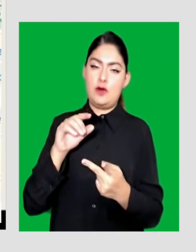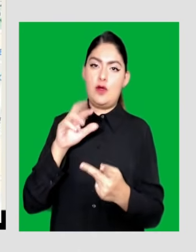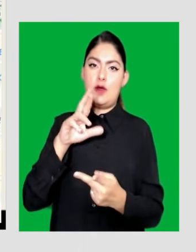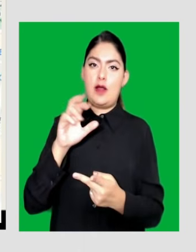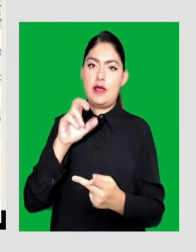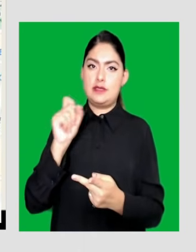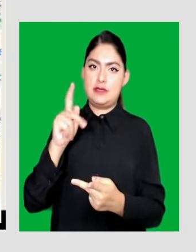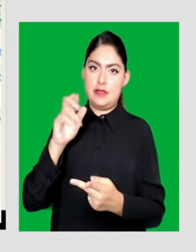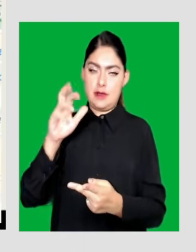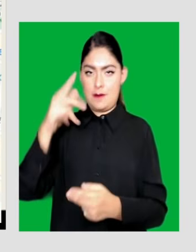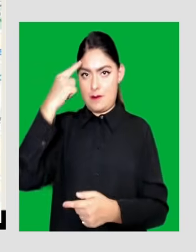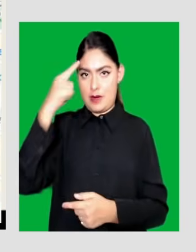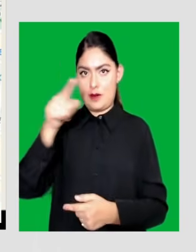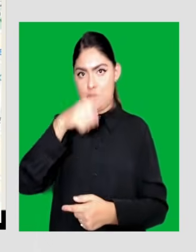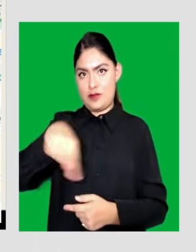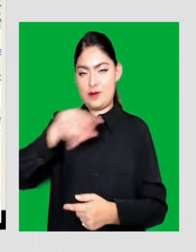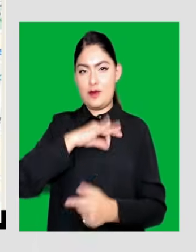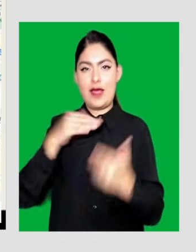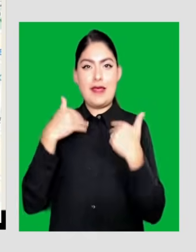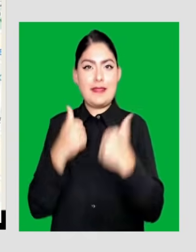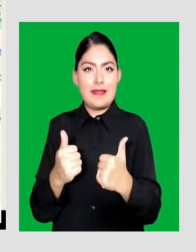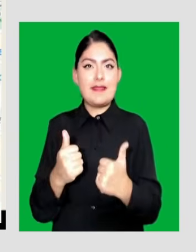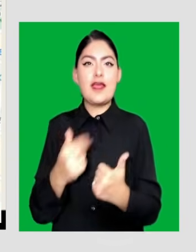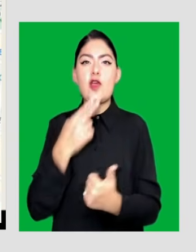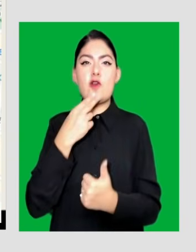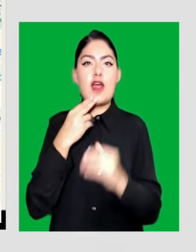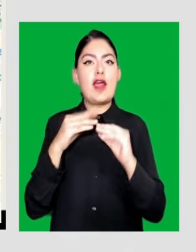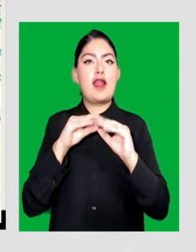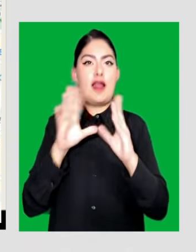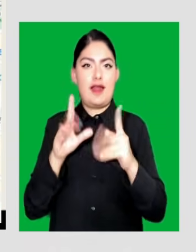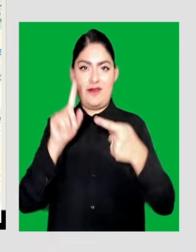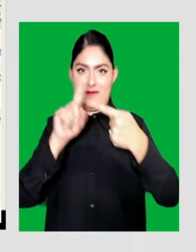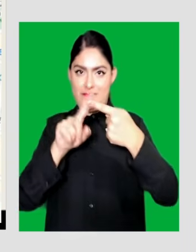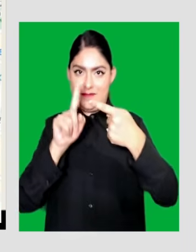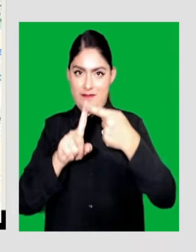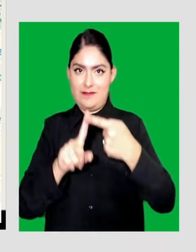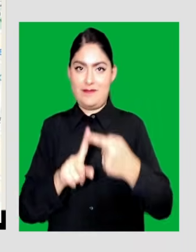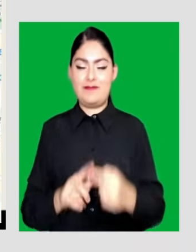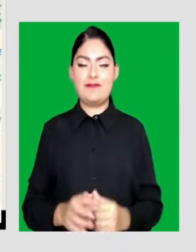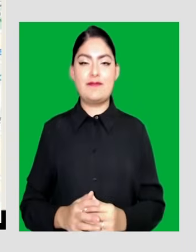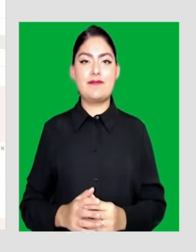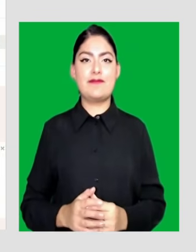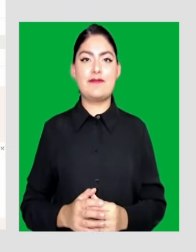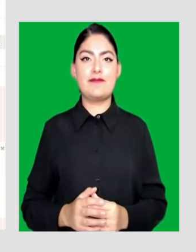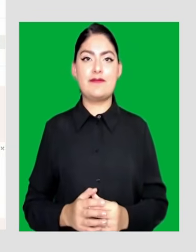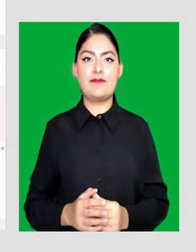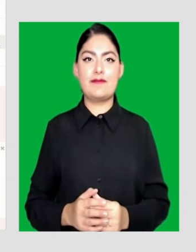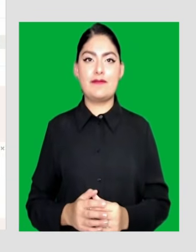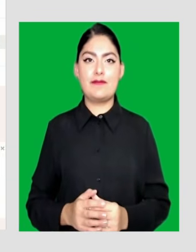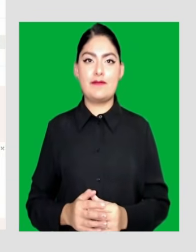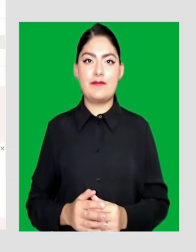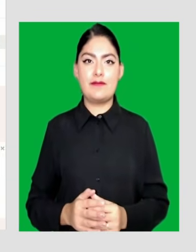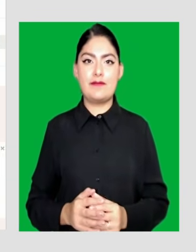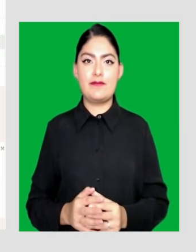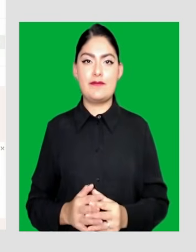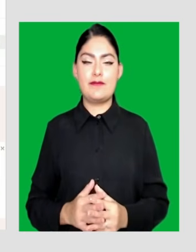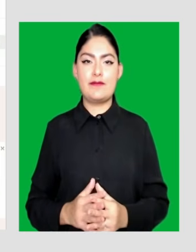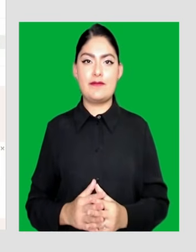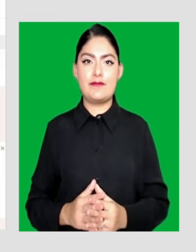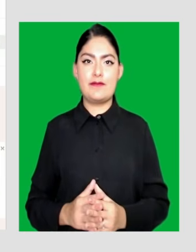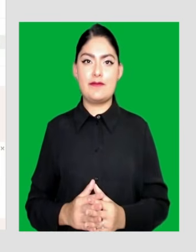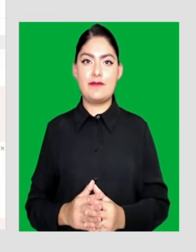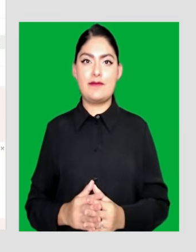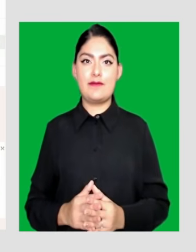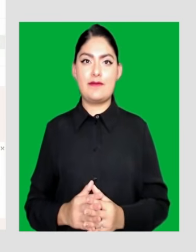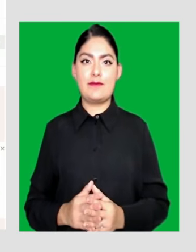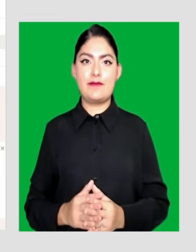Esperamos este ejercicio les haya ayudado a entender y visualizar lo que son las capas vectoriales de puntos, líneas y polígonos. En